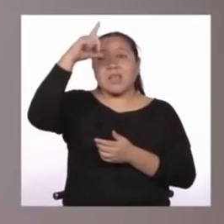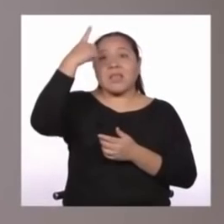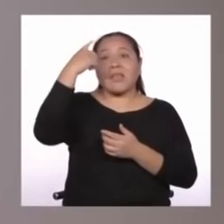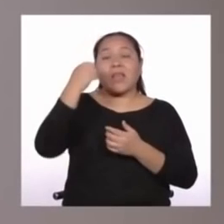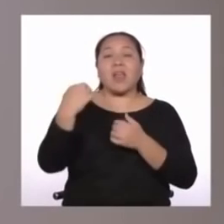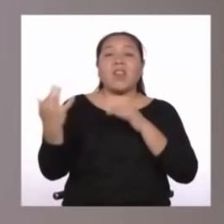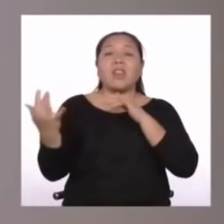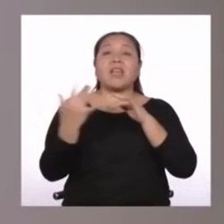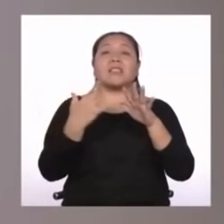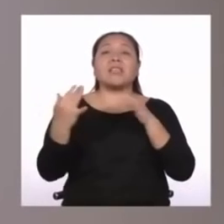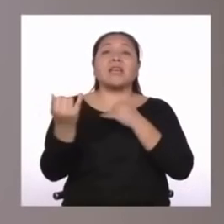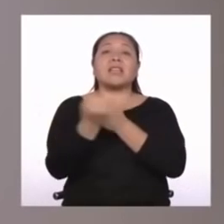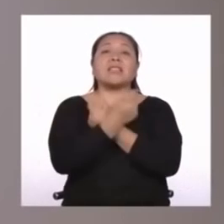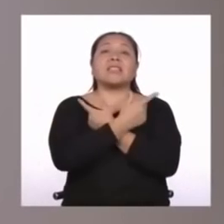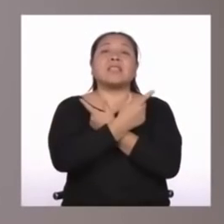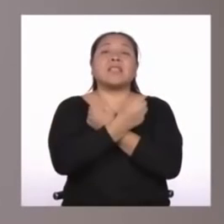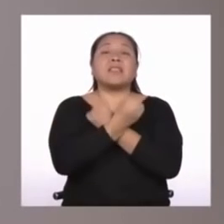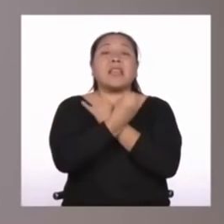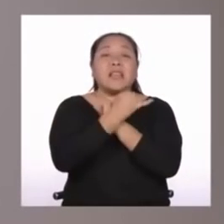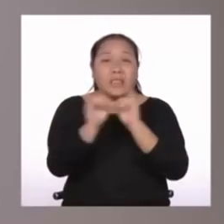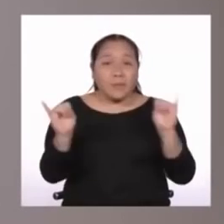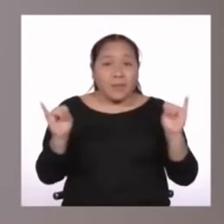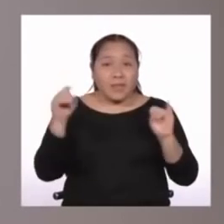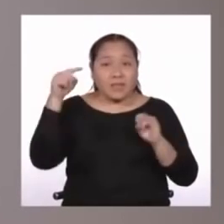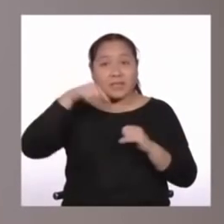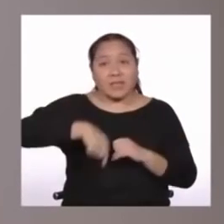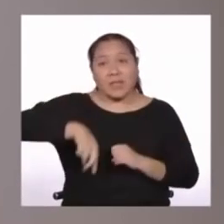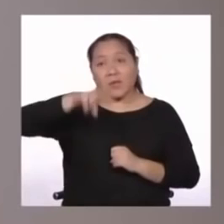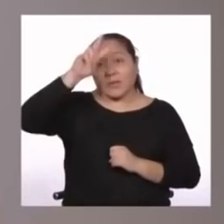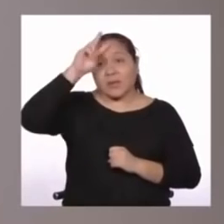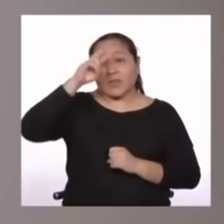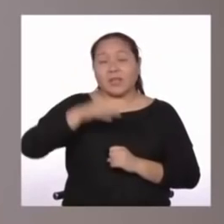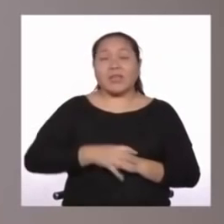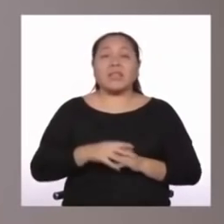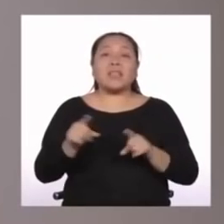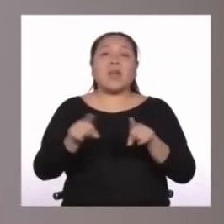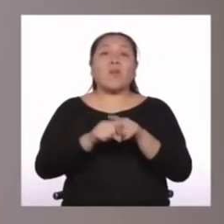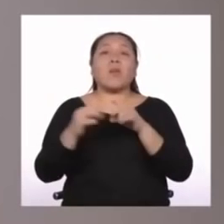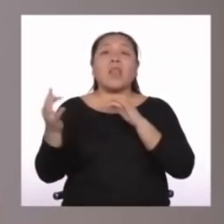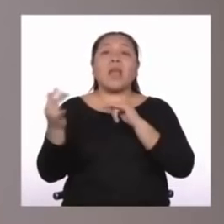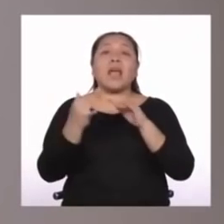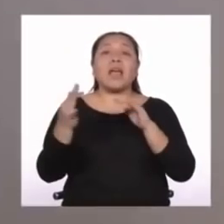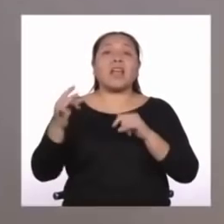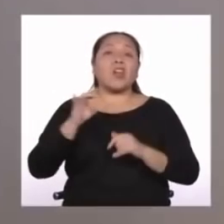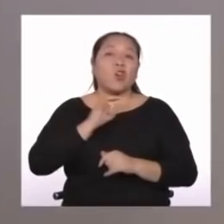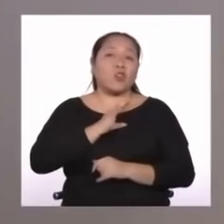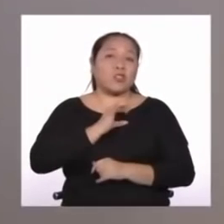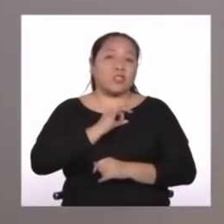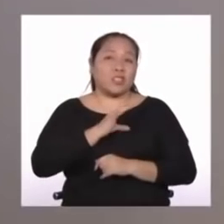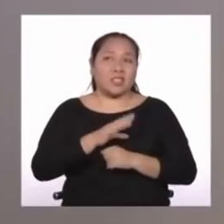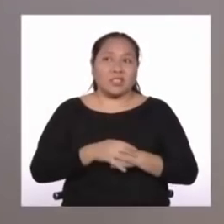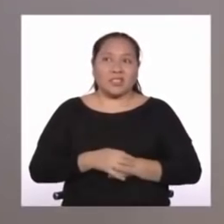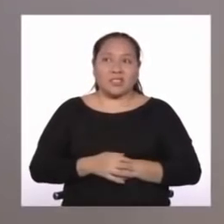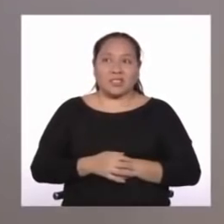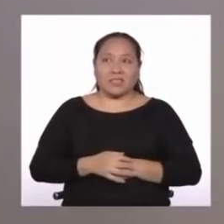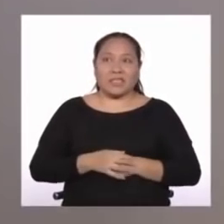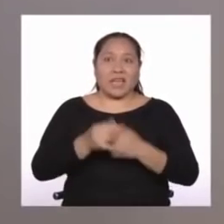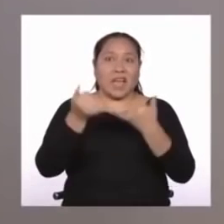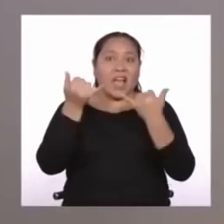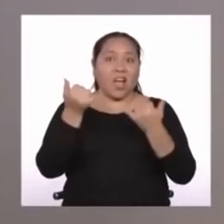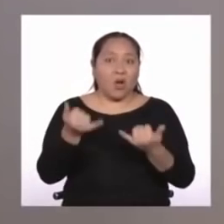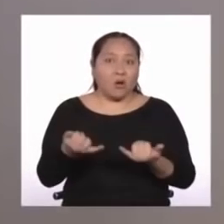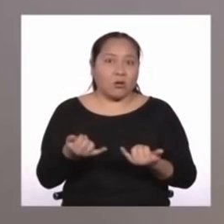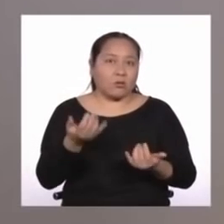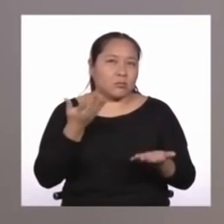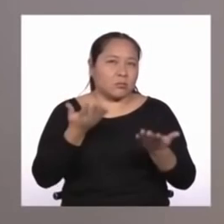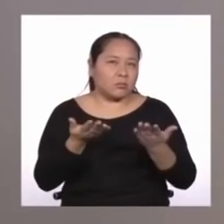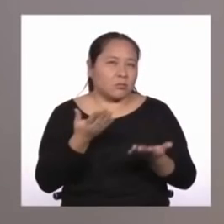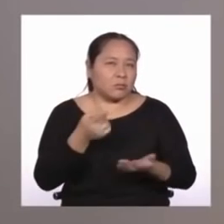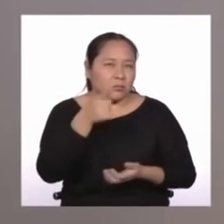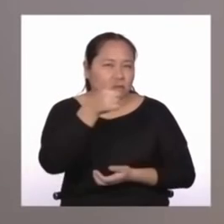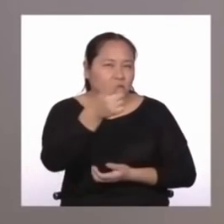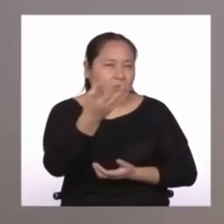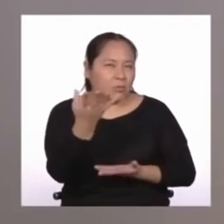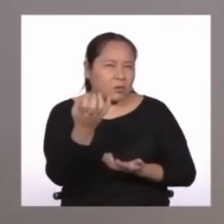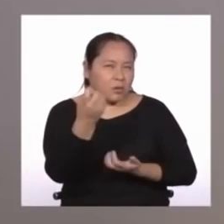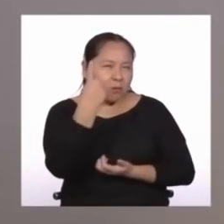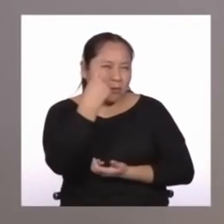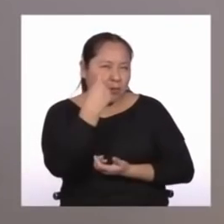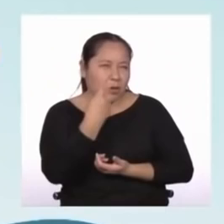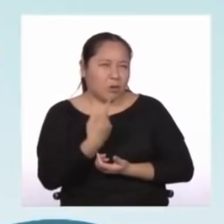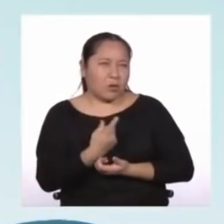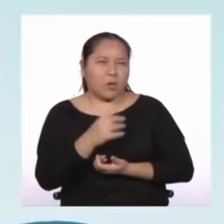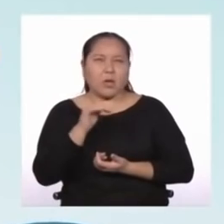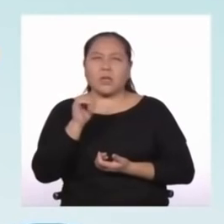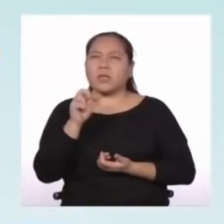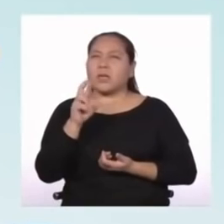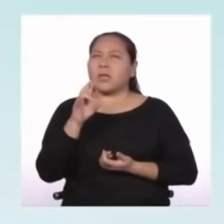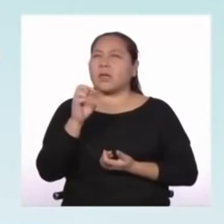de la independencia del Perú y la guerra con Chile. Y ahora seguro que me van a querer preguntar,